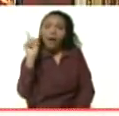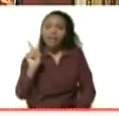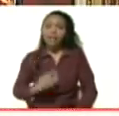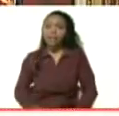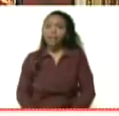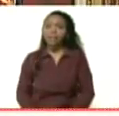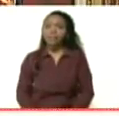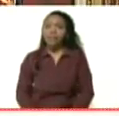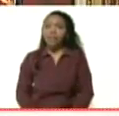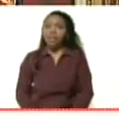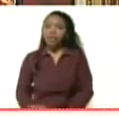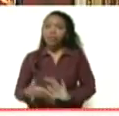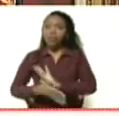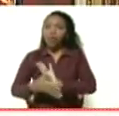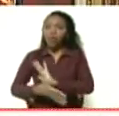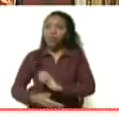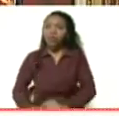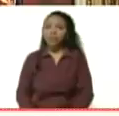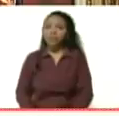Leningrado también,